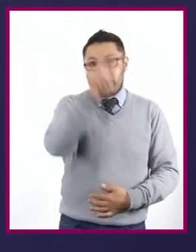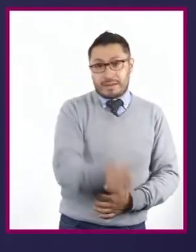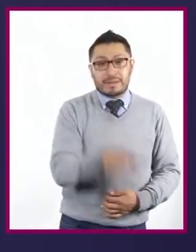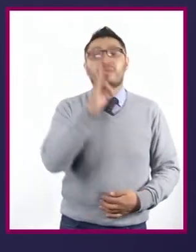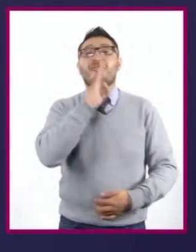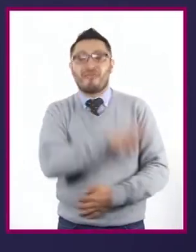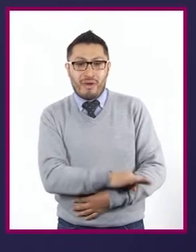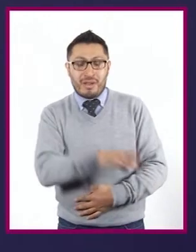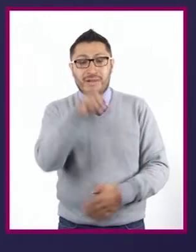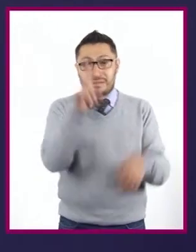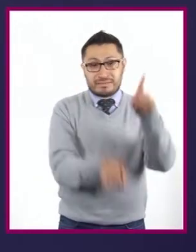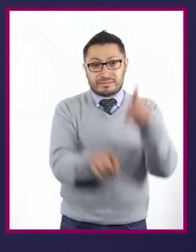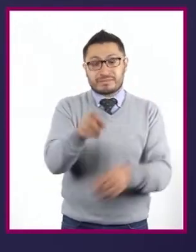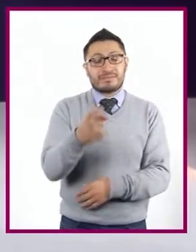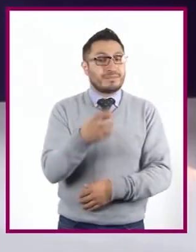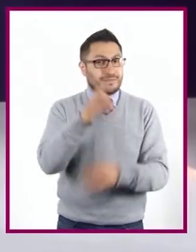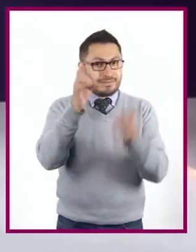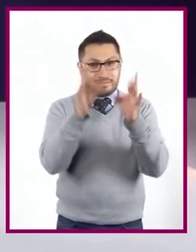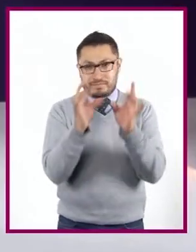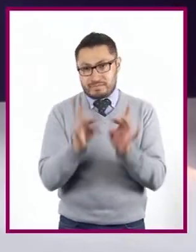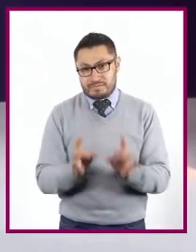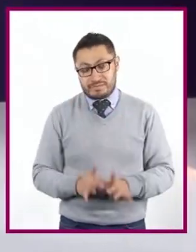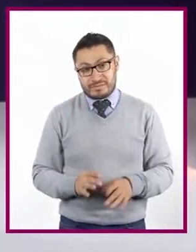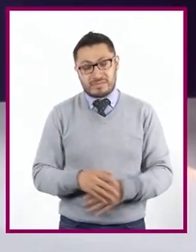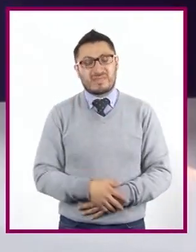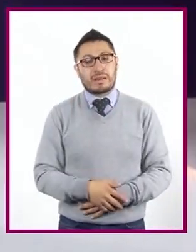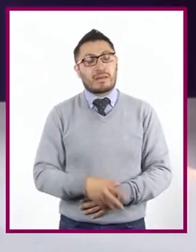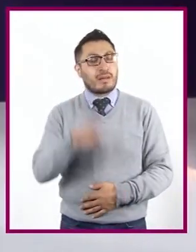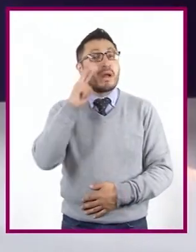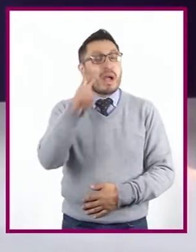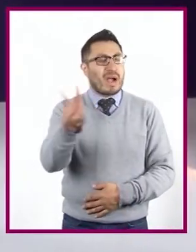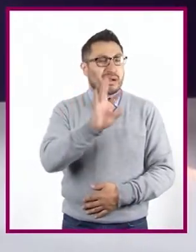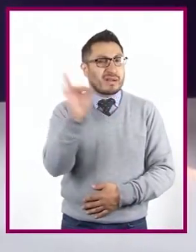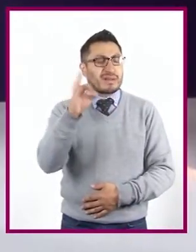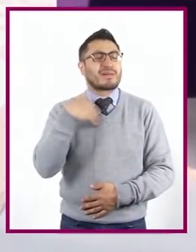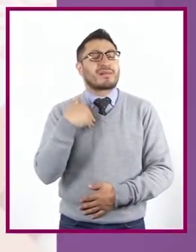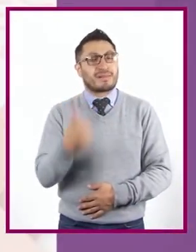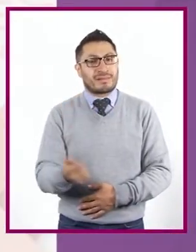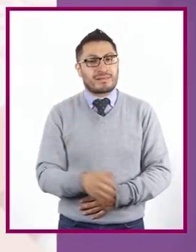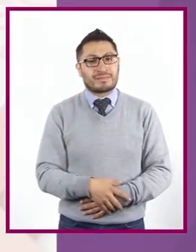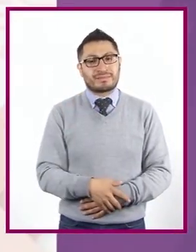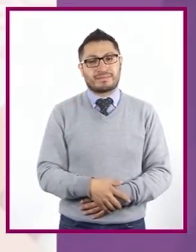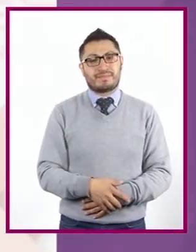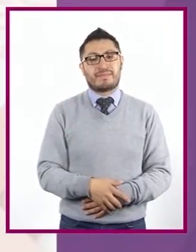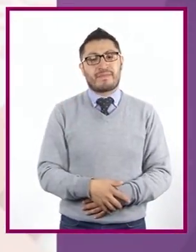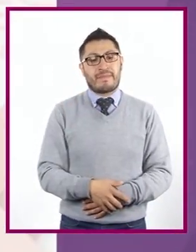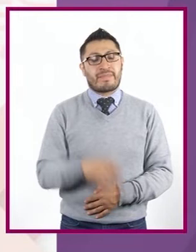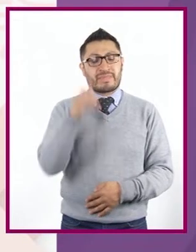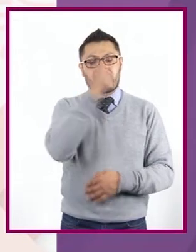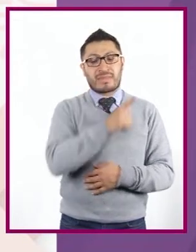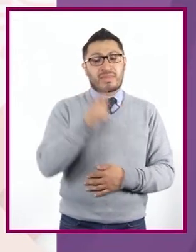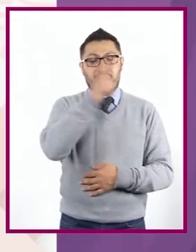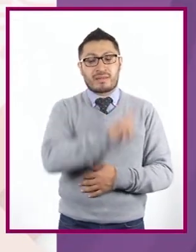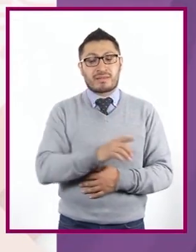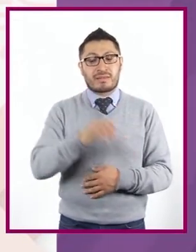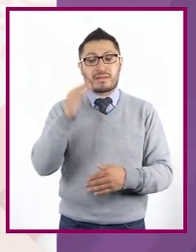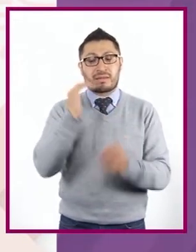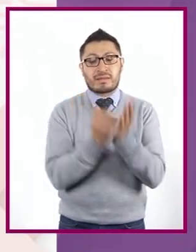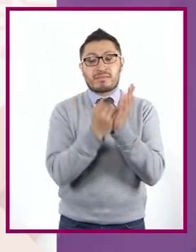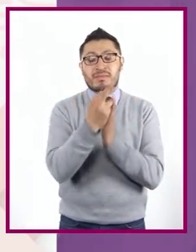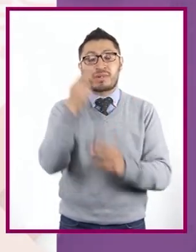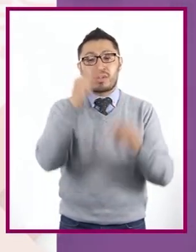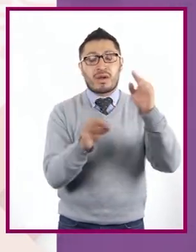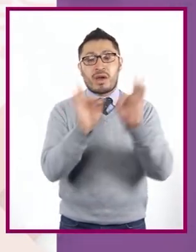falso, según sea el caso. A ver, vamos a ver si entendí. El lenguaje con mayor nivel